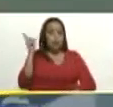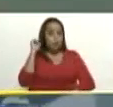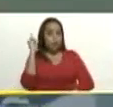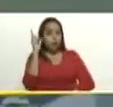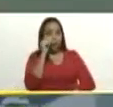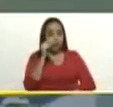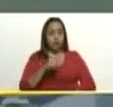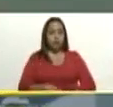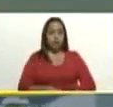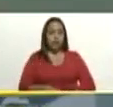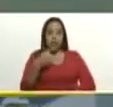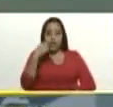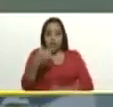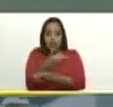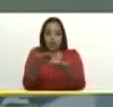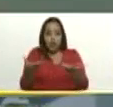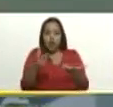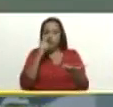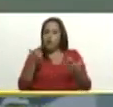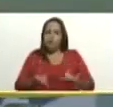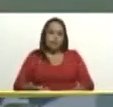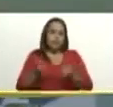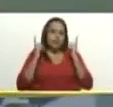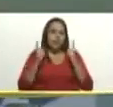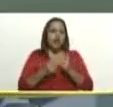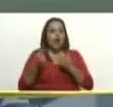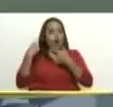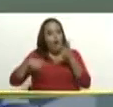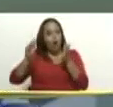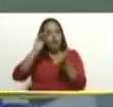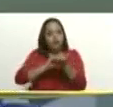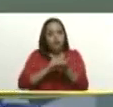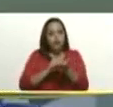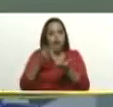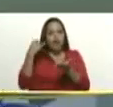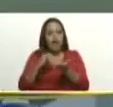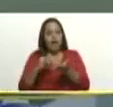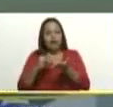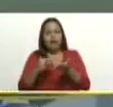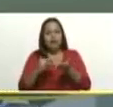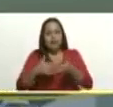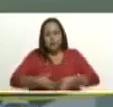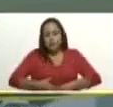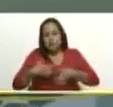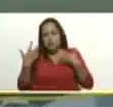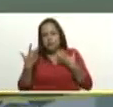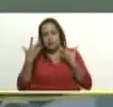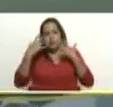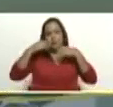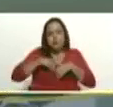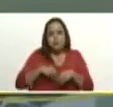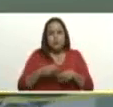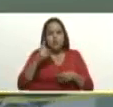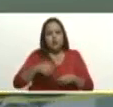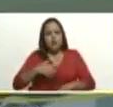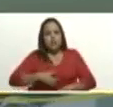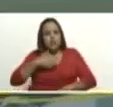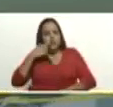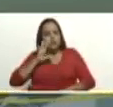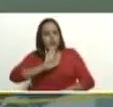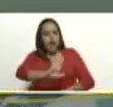sociales, les digo, no permitamos que otra vez llenen del veneno, del odio, de la venganza y